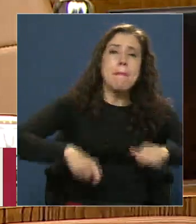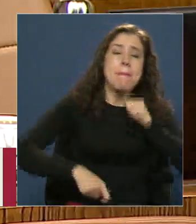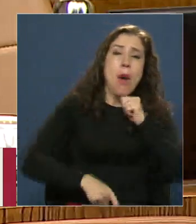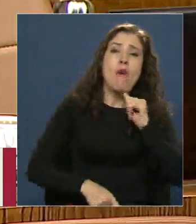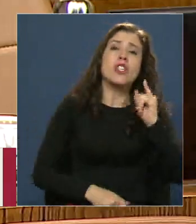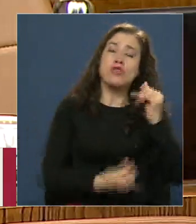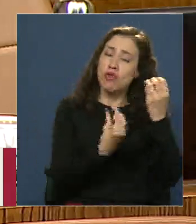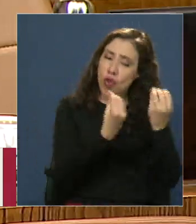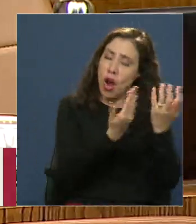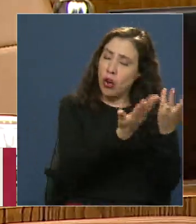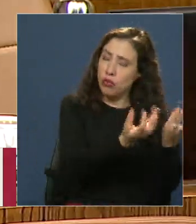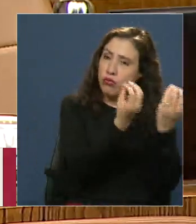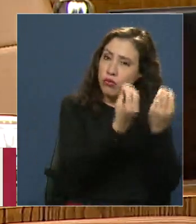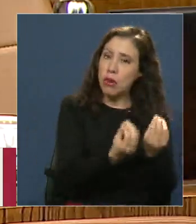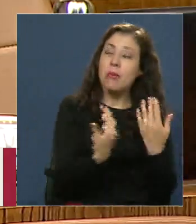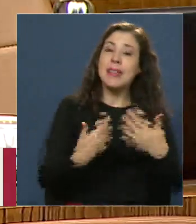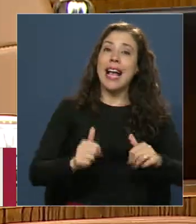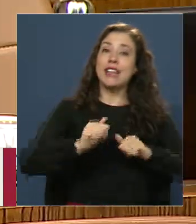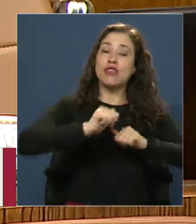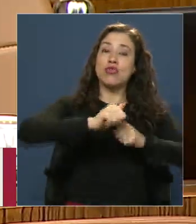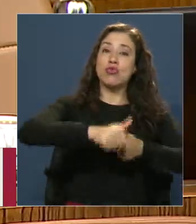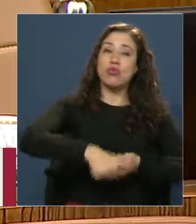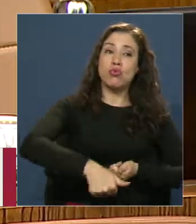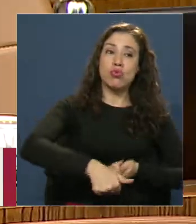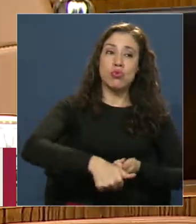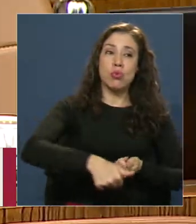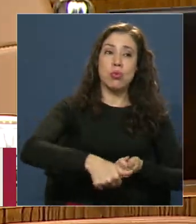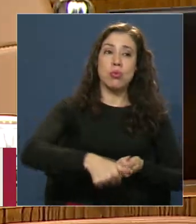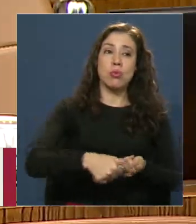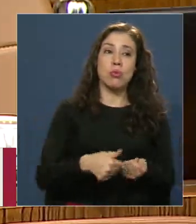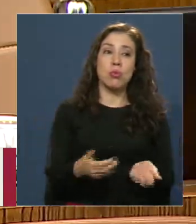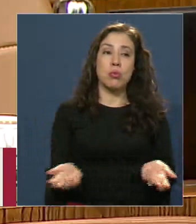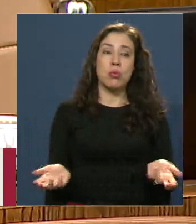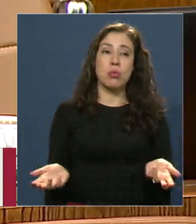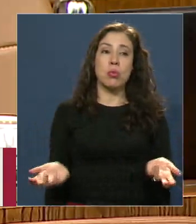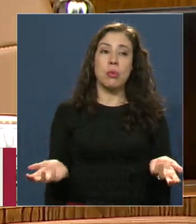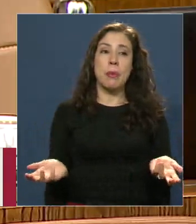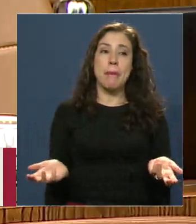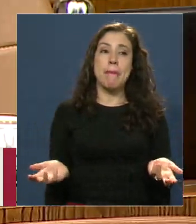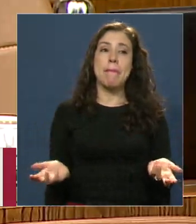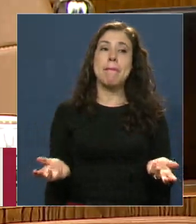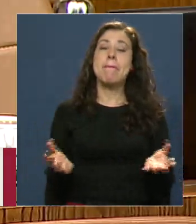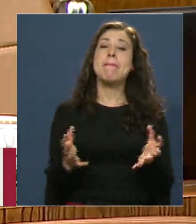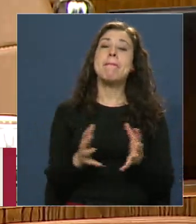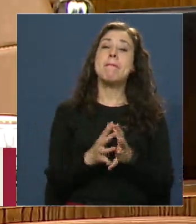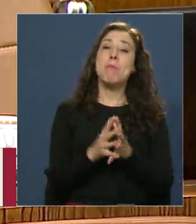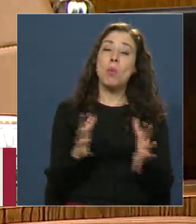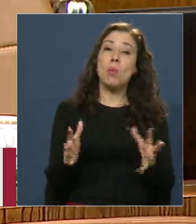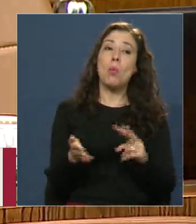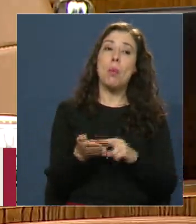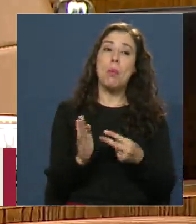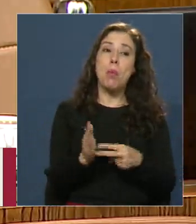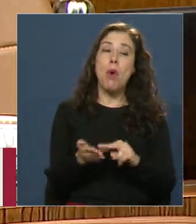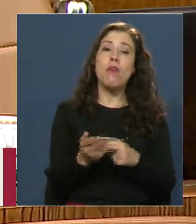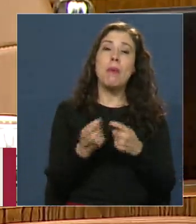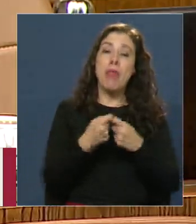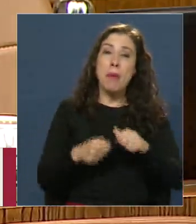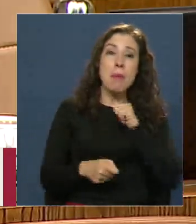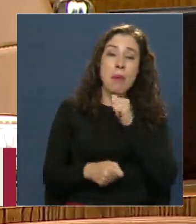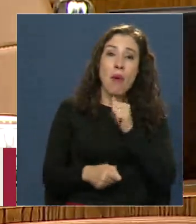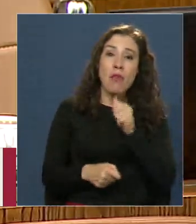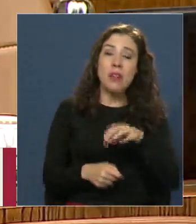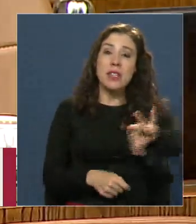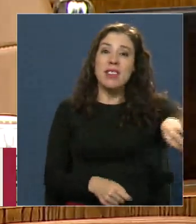sea. Por eso hemos superado, como decían mis antecesores, ¿no es cierto?, grandemente los problemas de pobreza